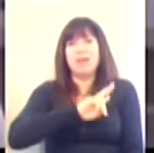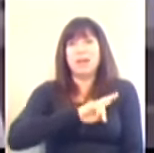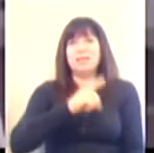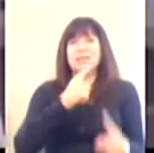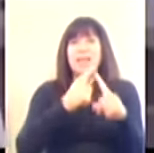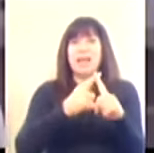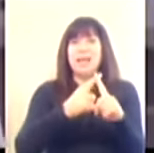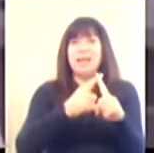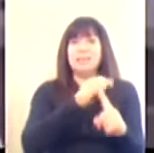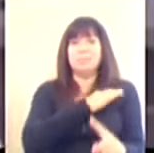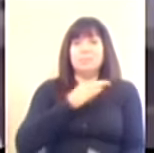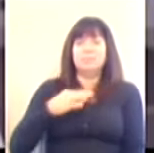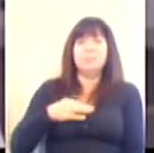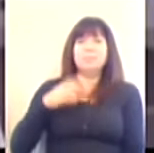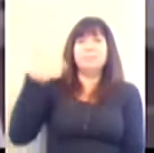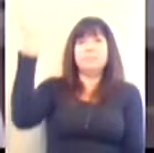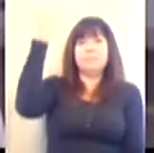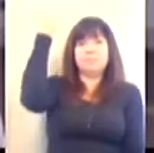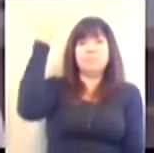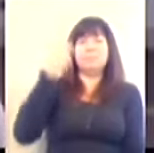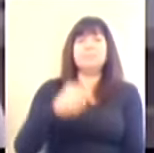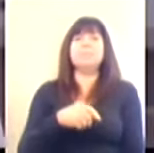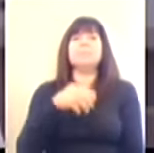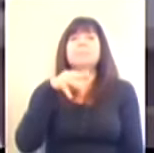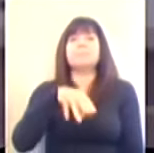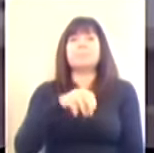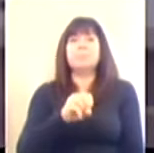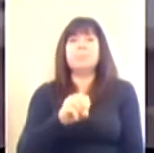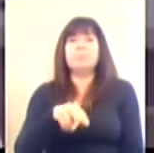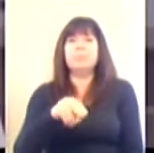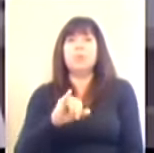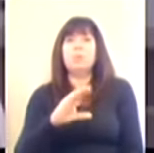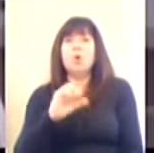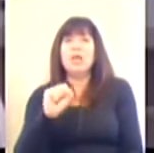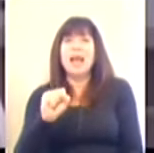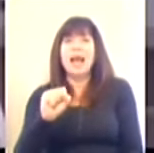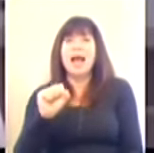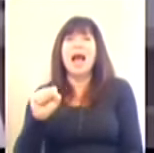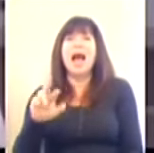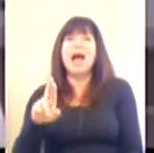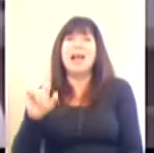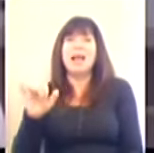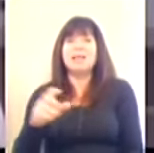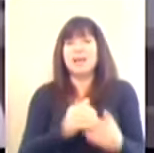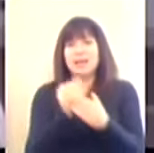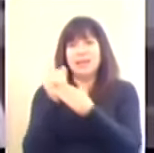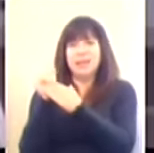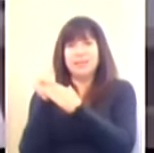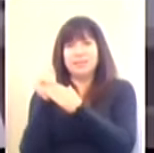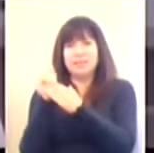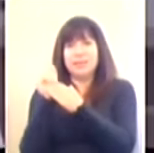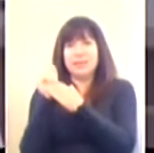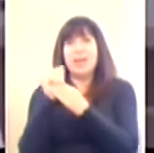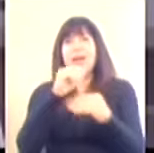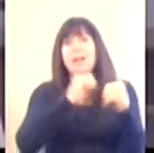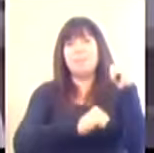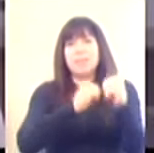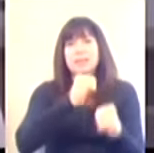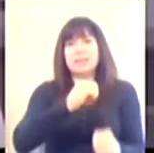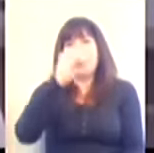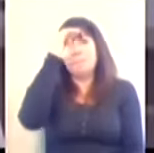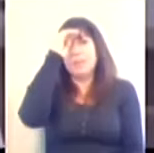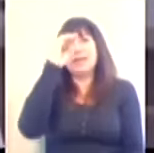Ambiente. Mónica Araya, que es hoy líder de transporte de Climate Champions y experta en energías